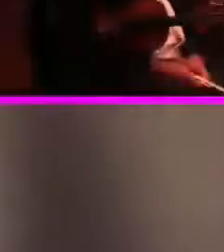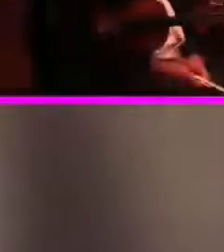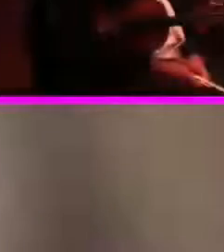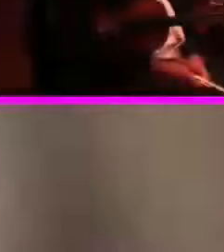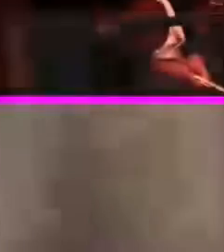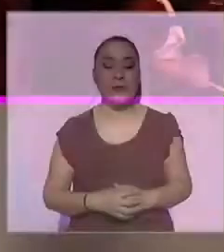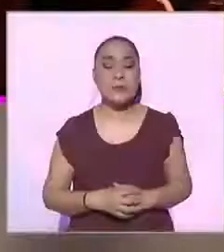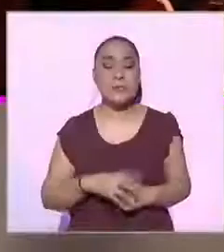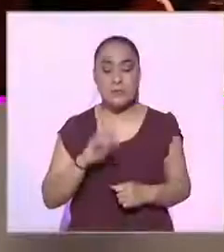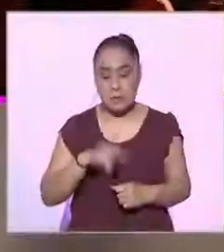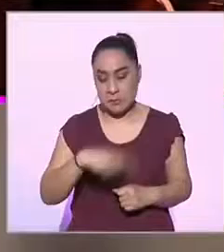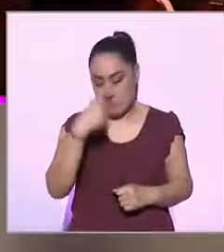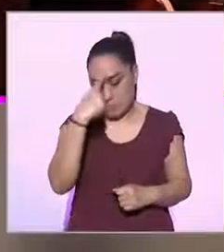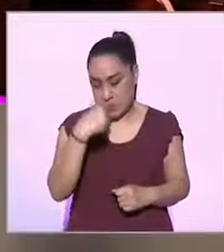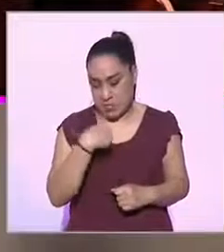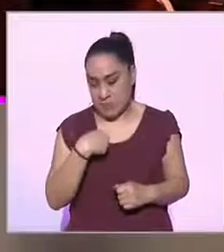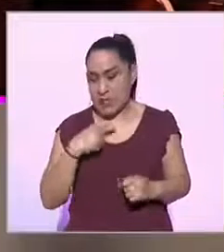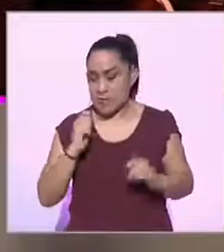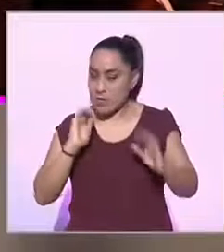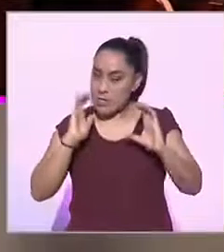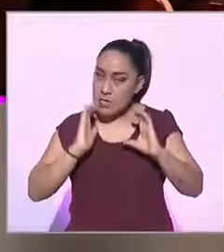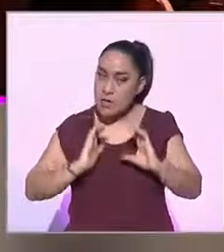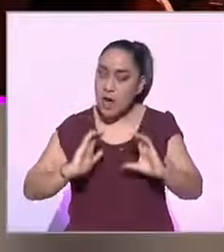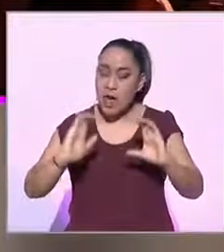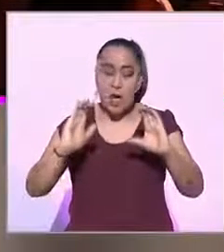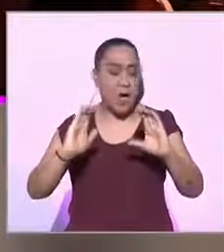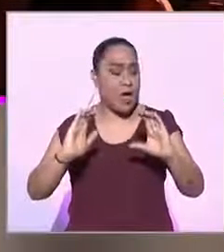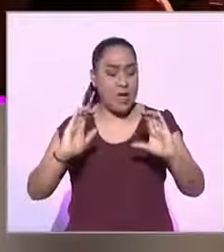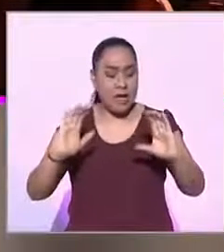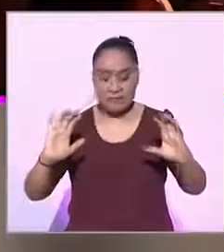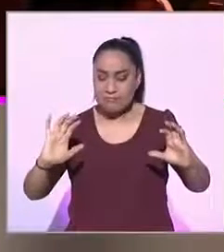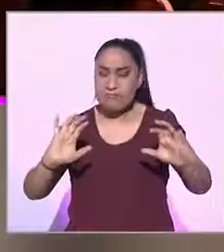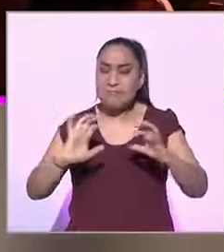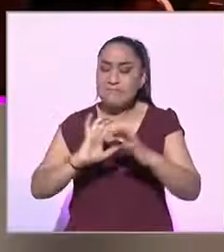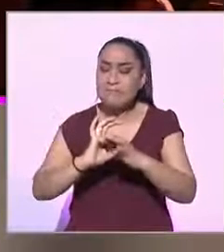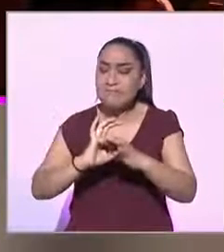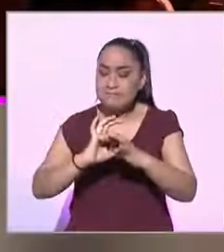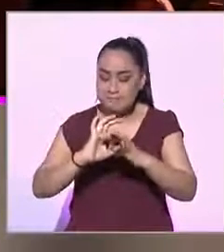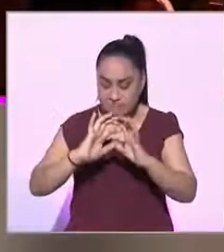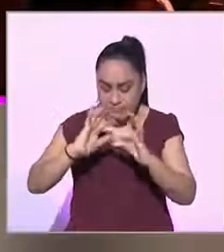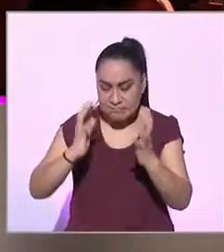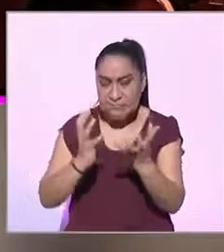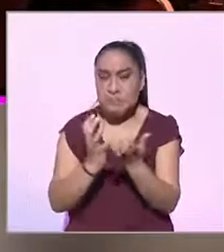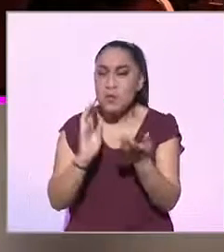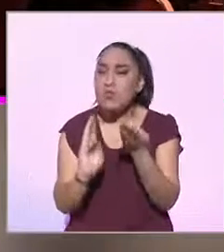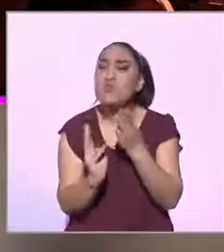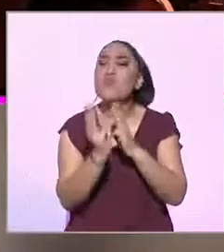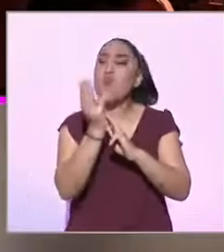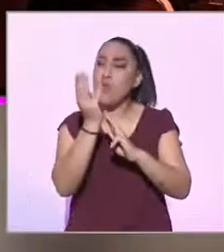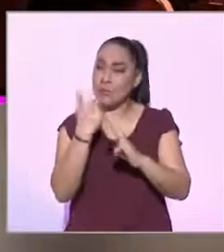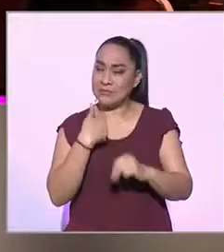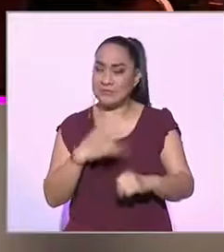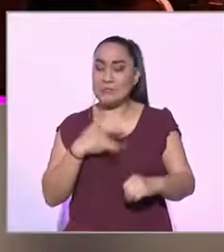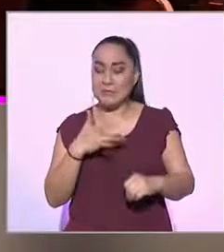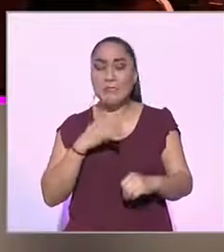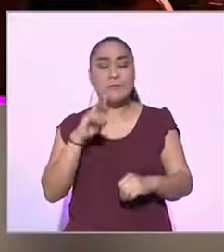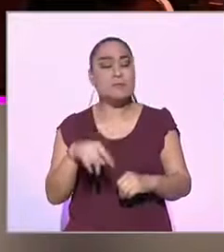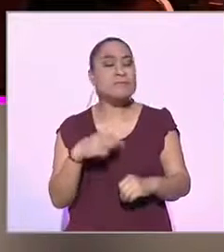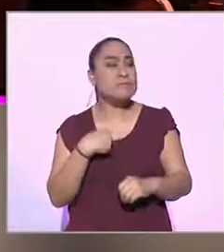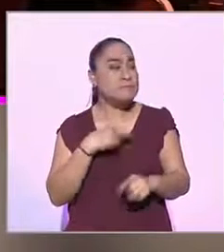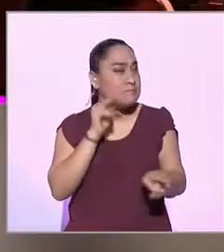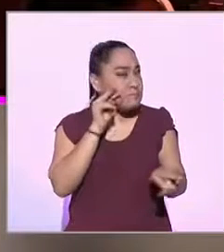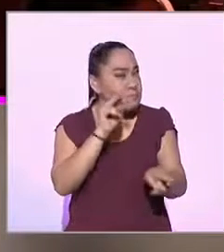Para mí el canto es mi vínculo con la tierra, ¿sabes? Con el mundo. Yo oigo que las personas